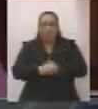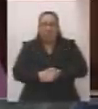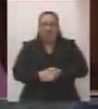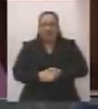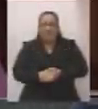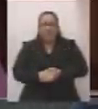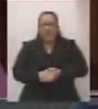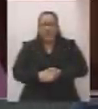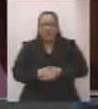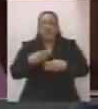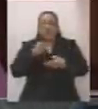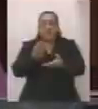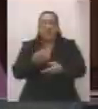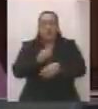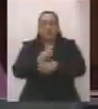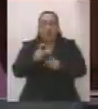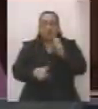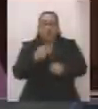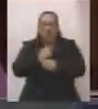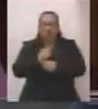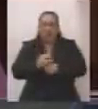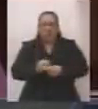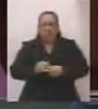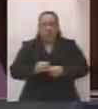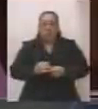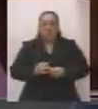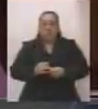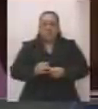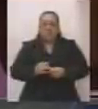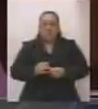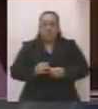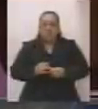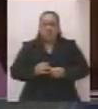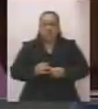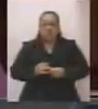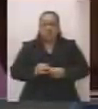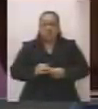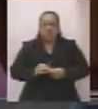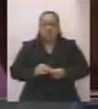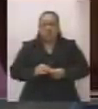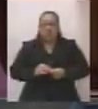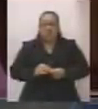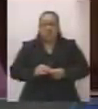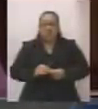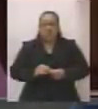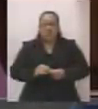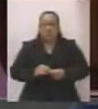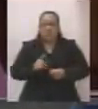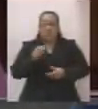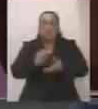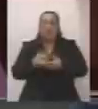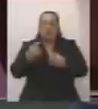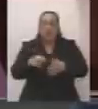darle capacitación a sus trabajadores, etcétera. Pero una vez también dada el deterioro,